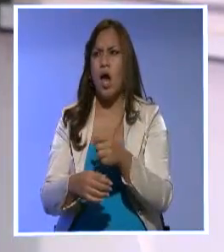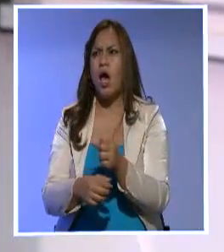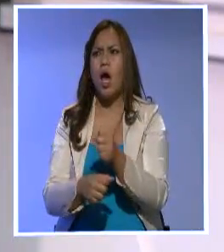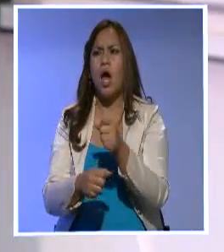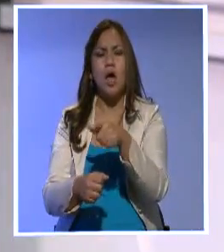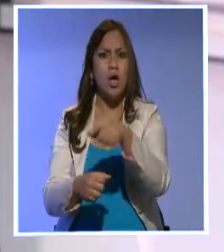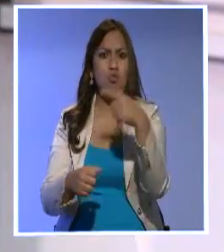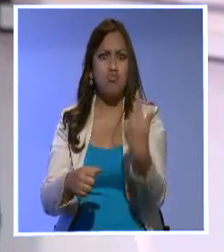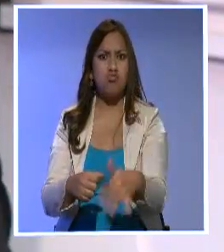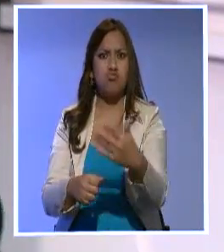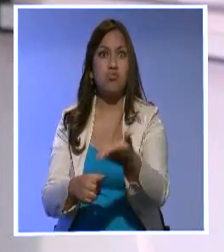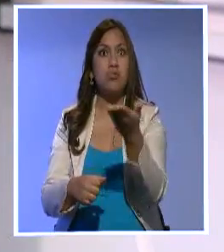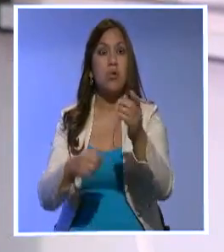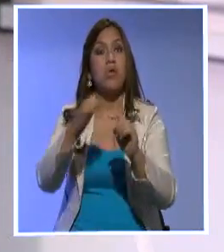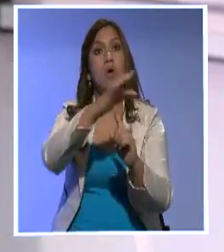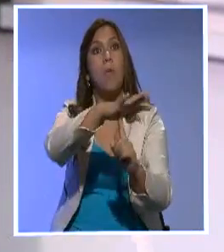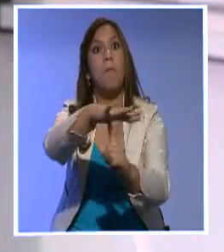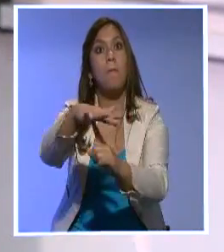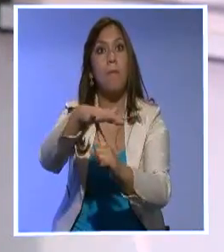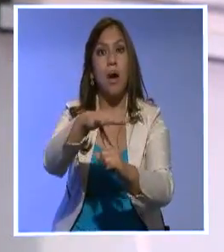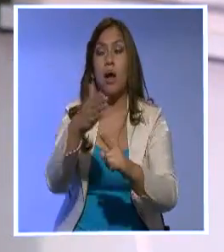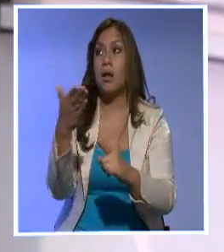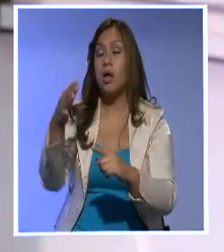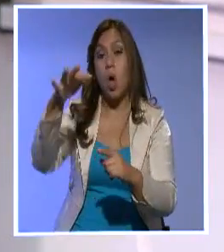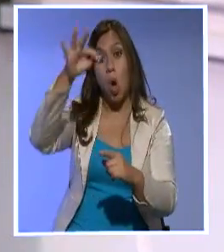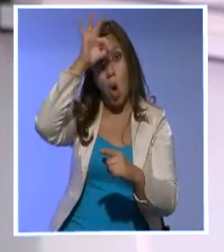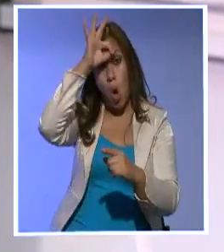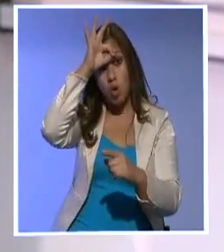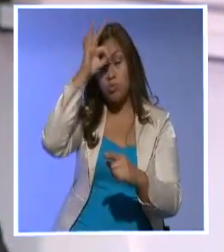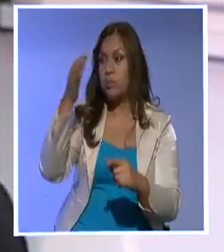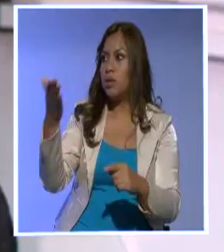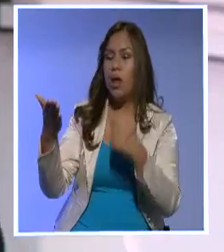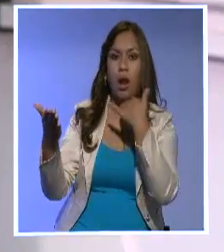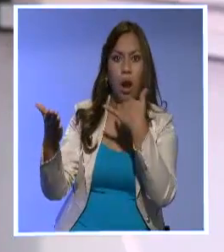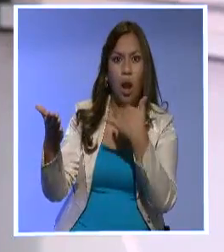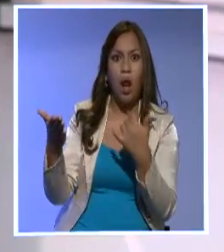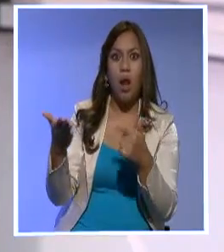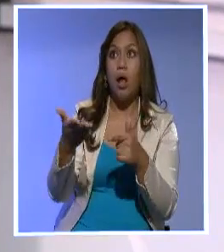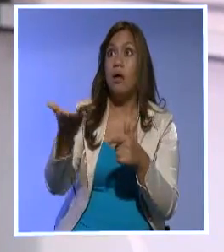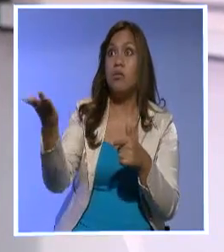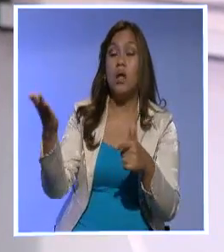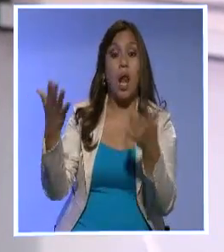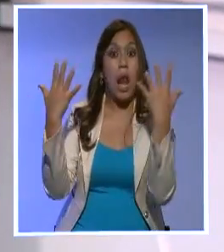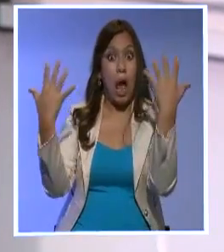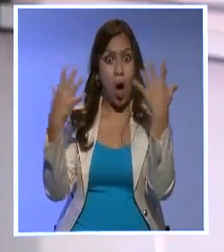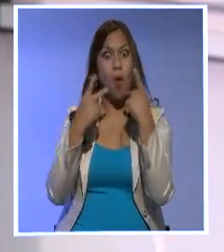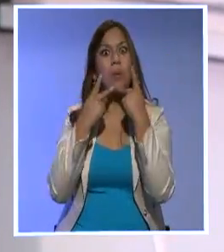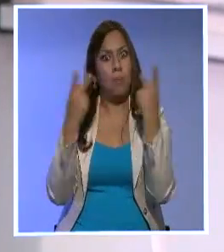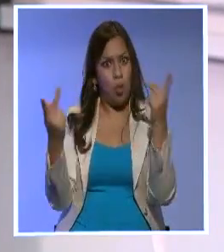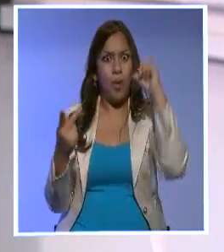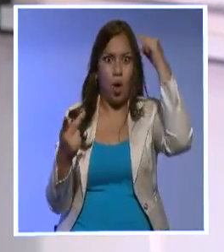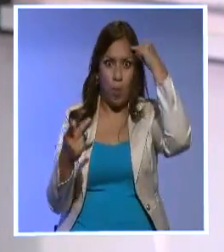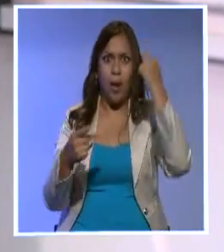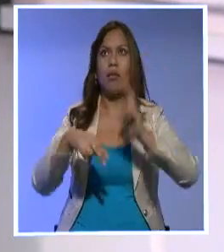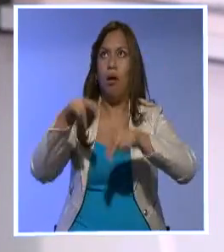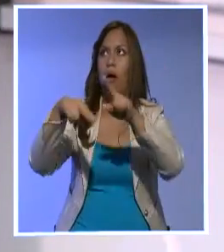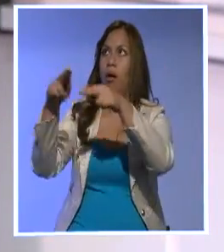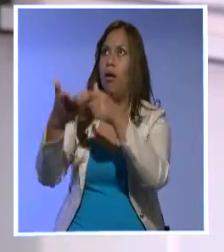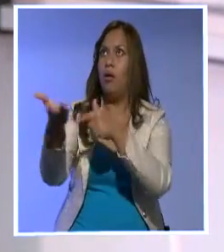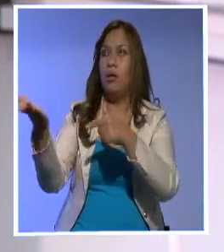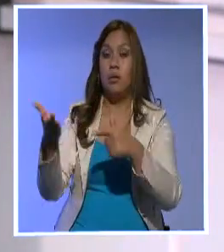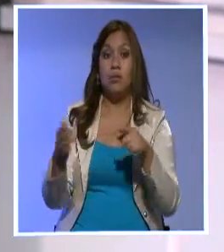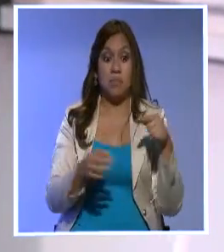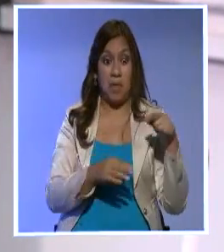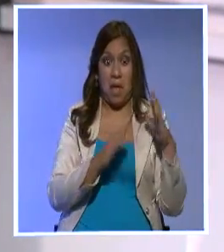puso un mega parque infantil se puso un hospital automáticamente por la obra pública esa casa a la que yo no lo invertido un